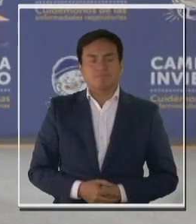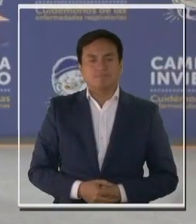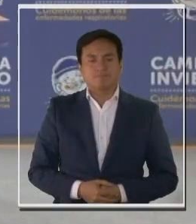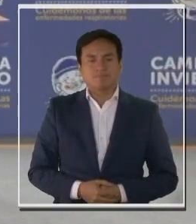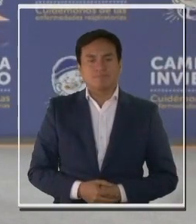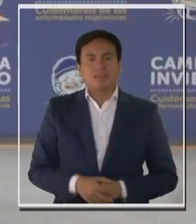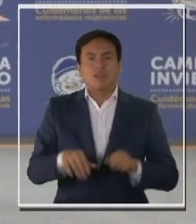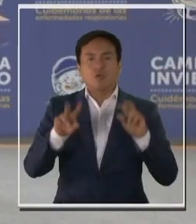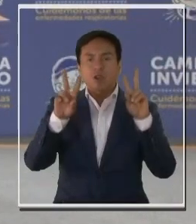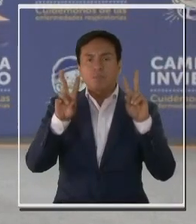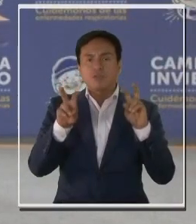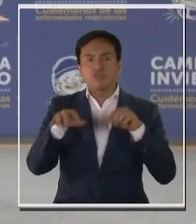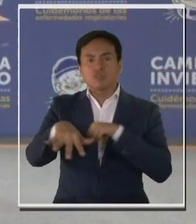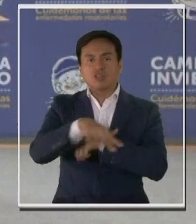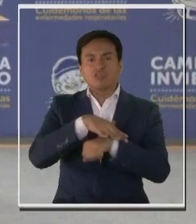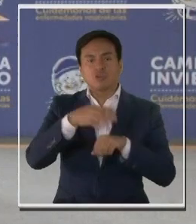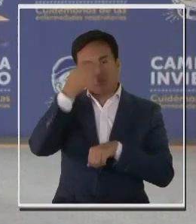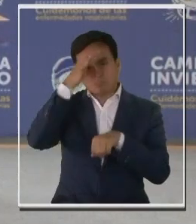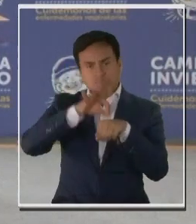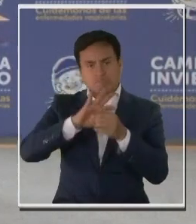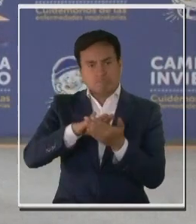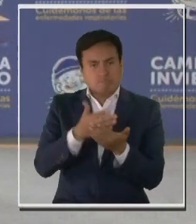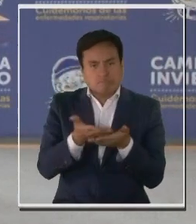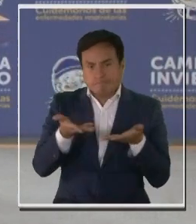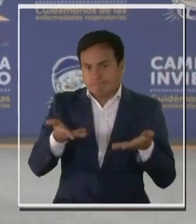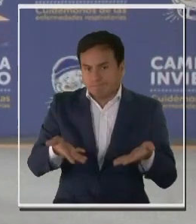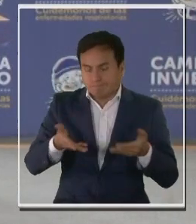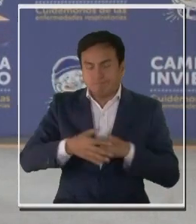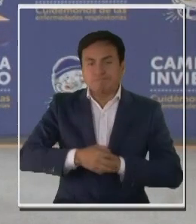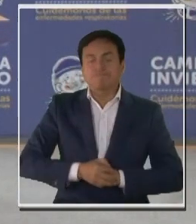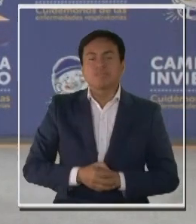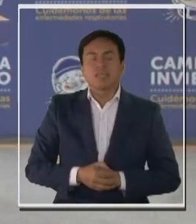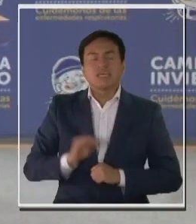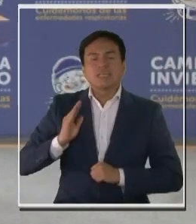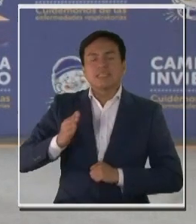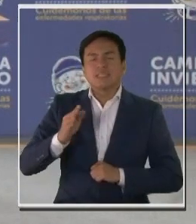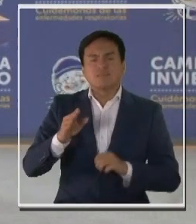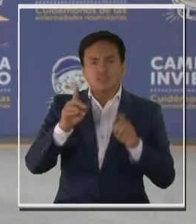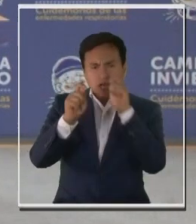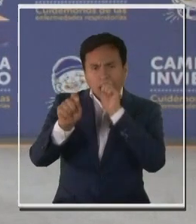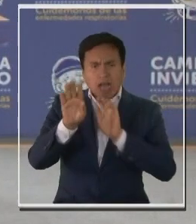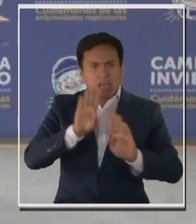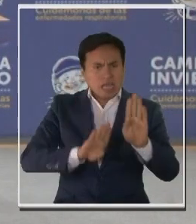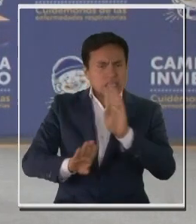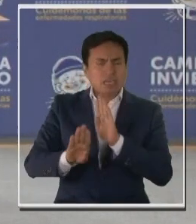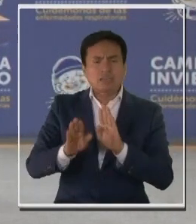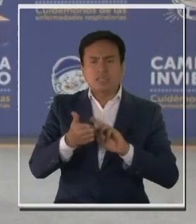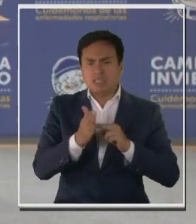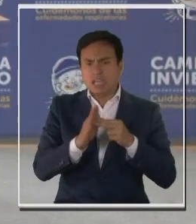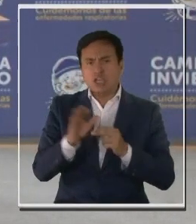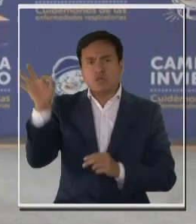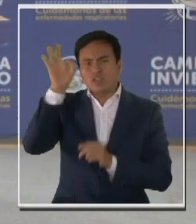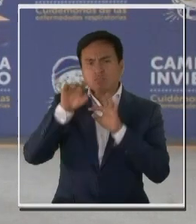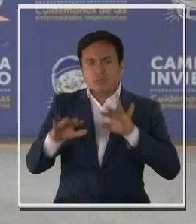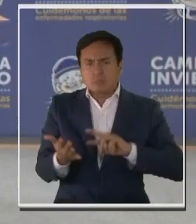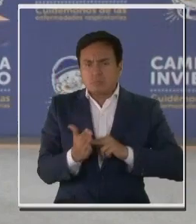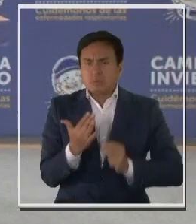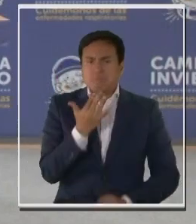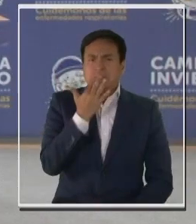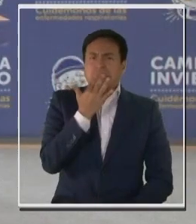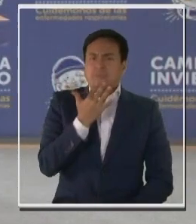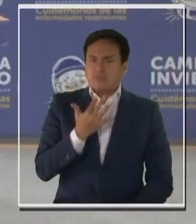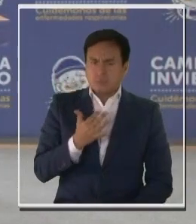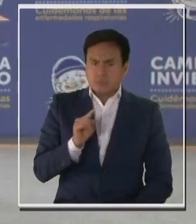con respecto a la situación epidemiológica seguimos en alerta en alerta sanitaria por los virus respiratorios